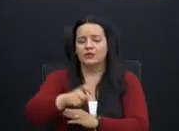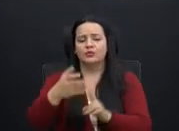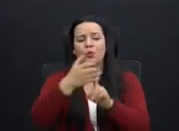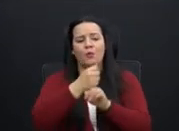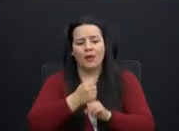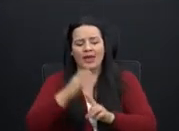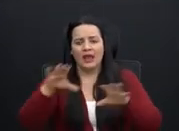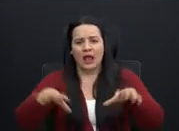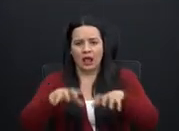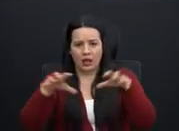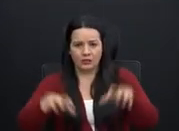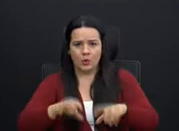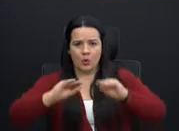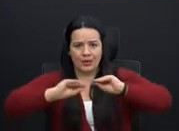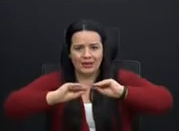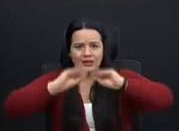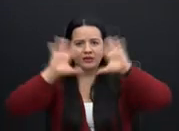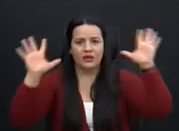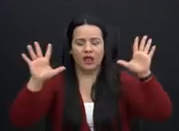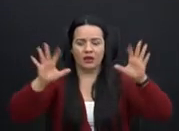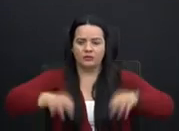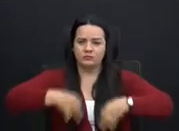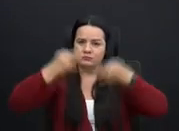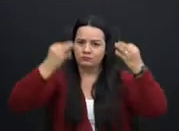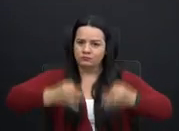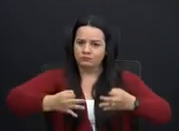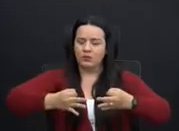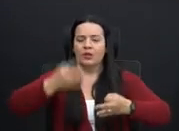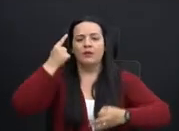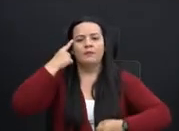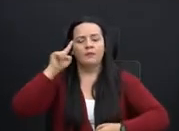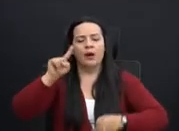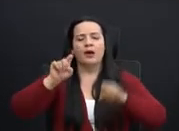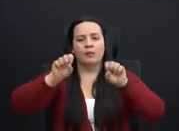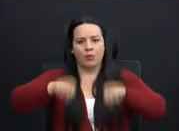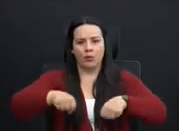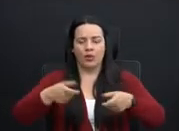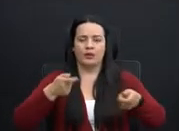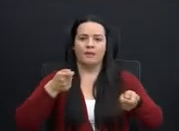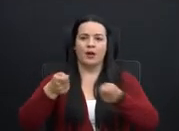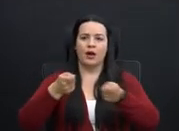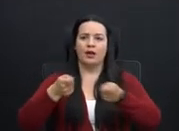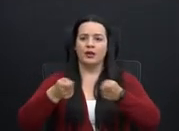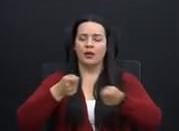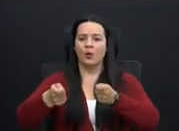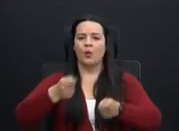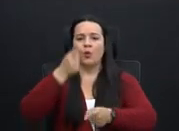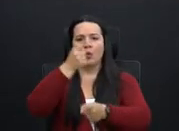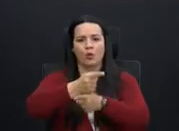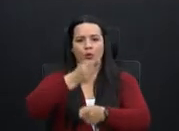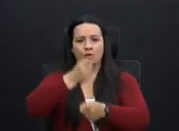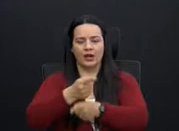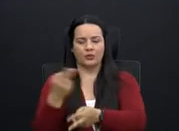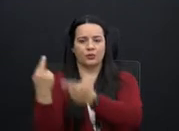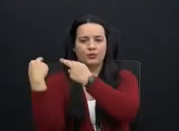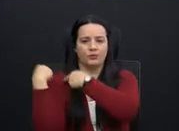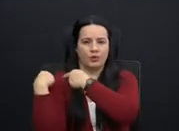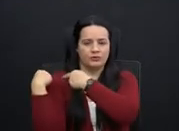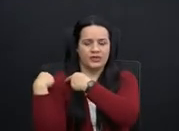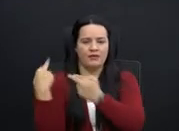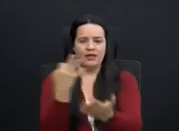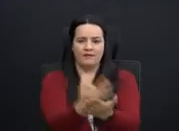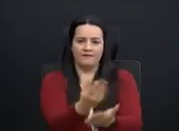acciones claras y contundentes, llevándonos a un manejo más responsable de las finanzas